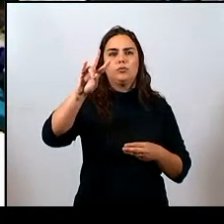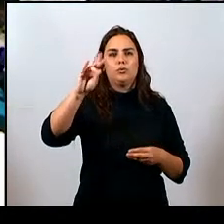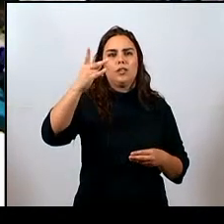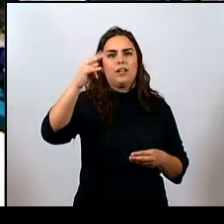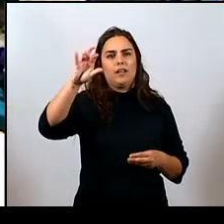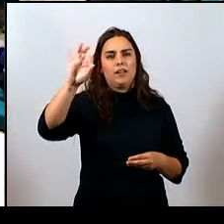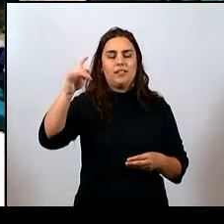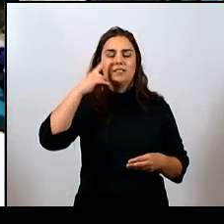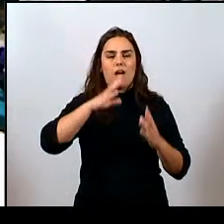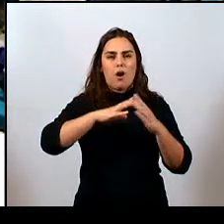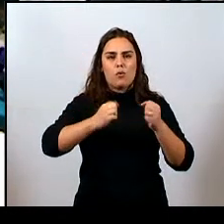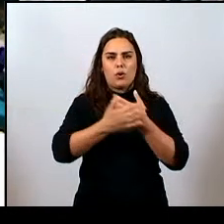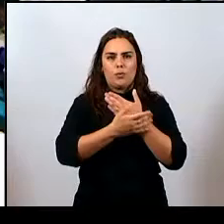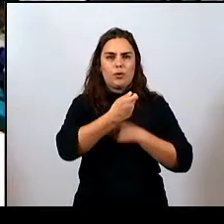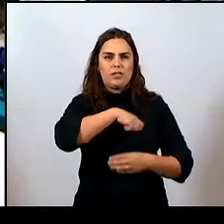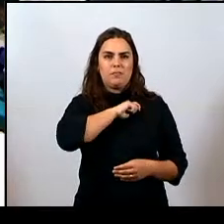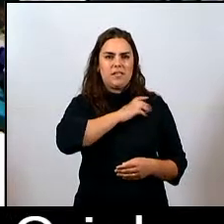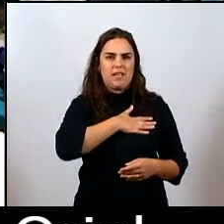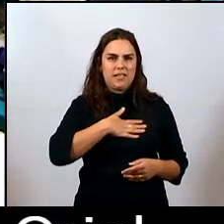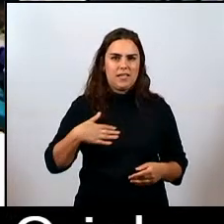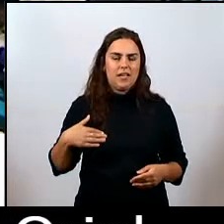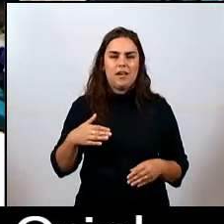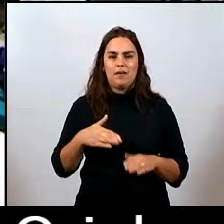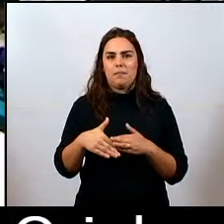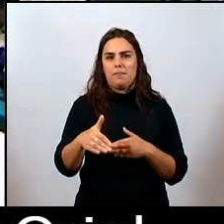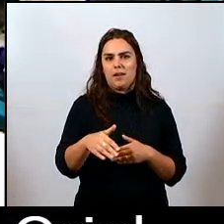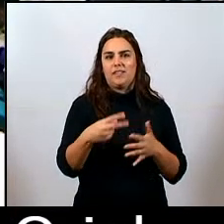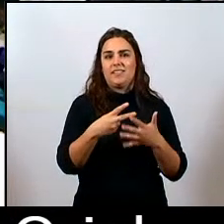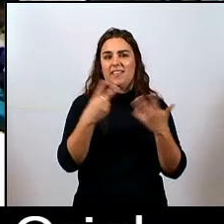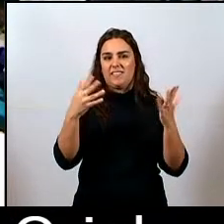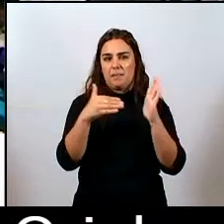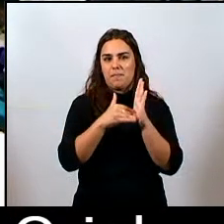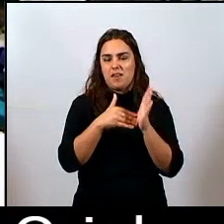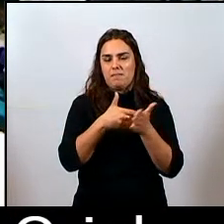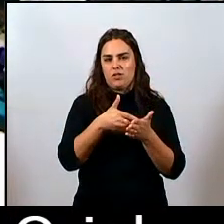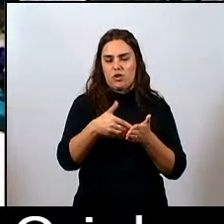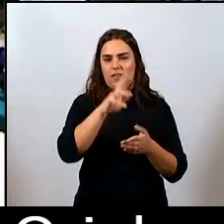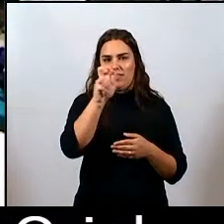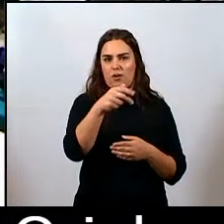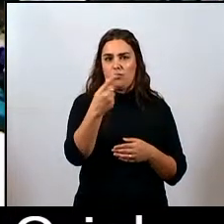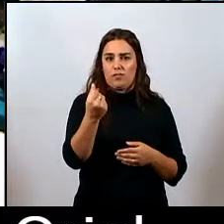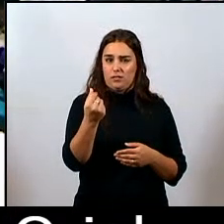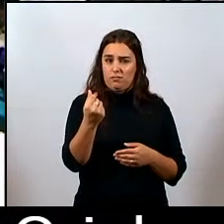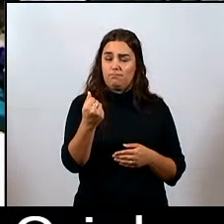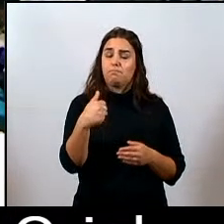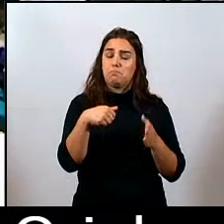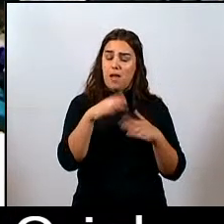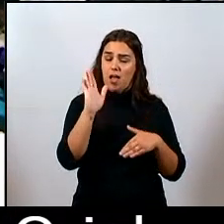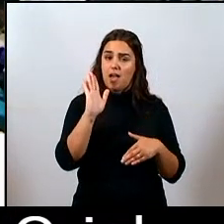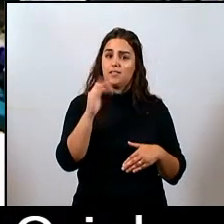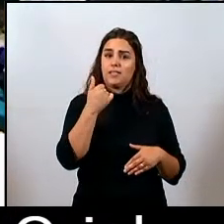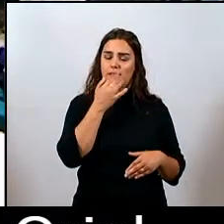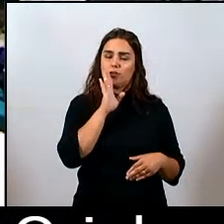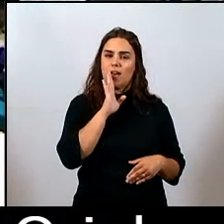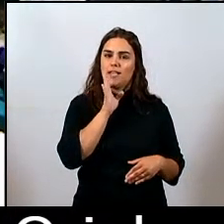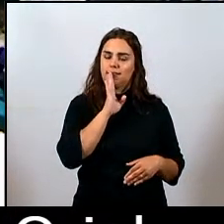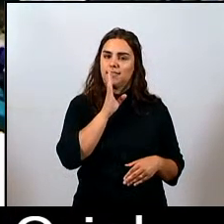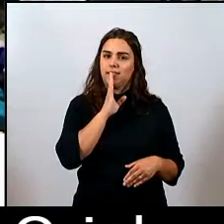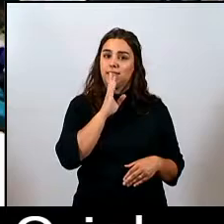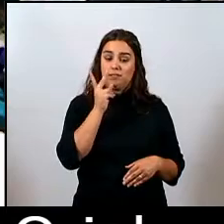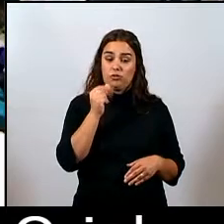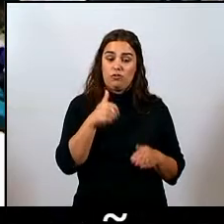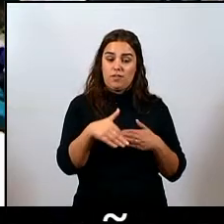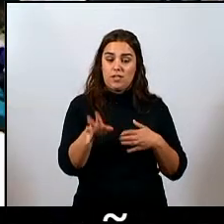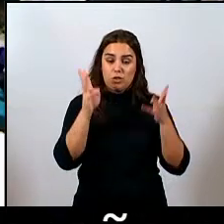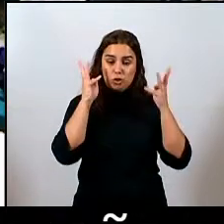el Gobierno de España para la condonación de 17.000 millones de euros, una cantidad superior incluso a la que se había hablado inicialmente a 2 días del Consejo de